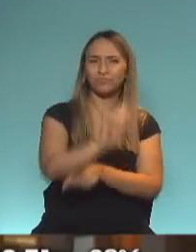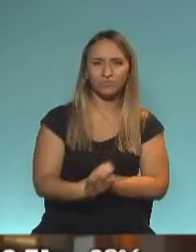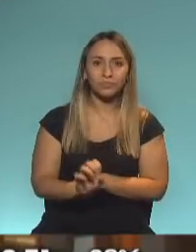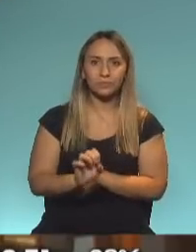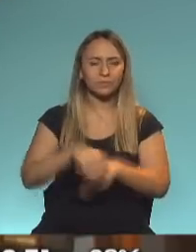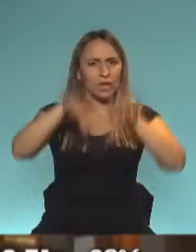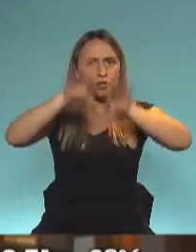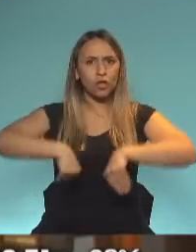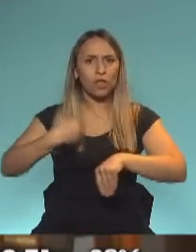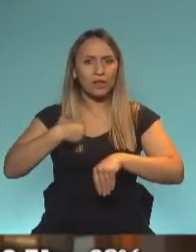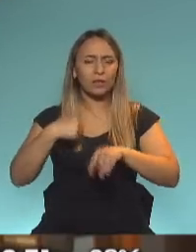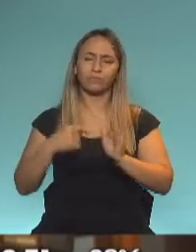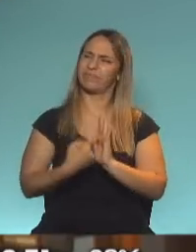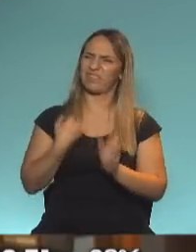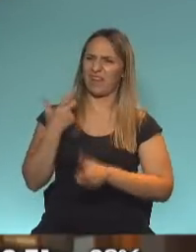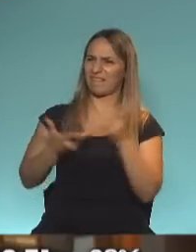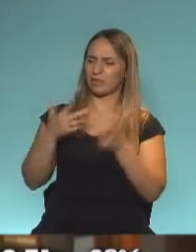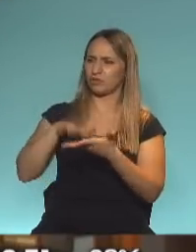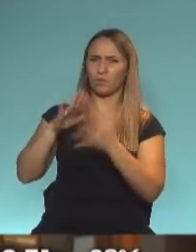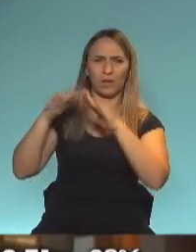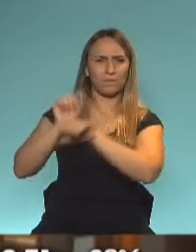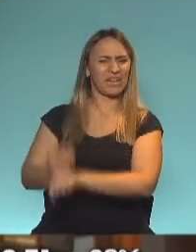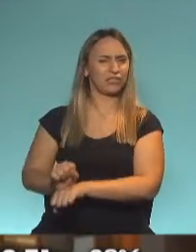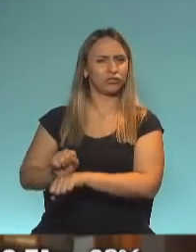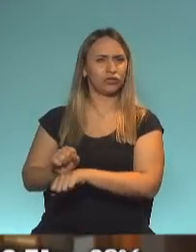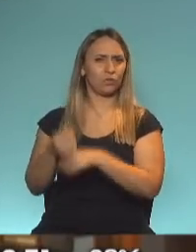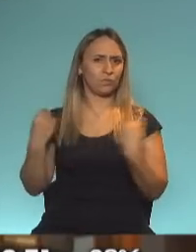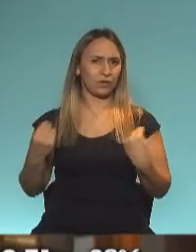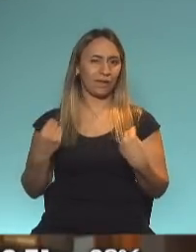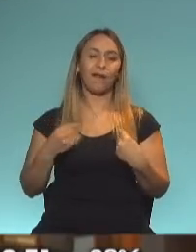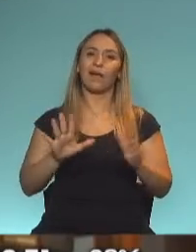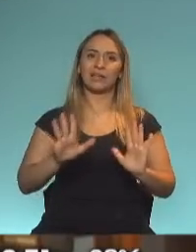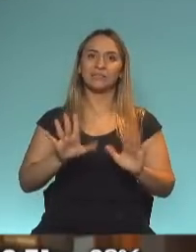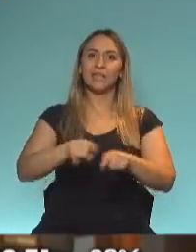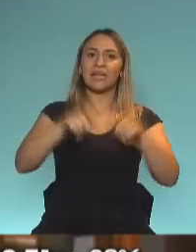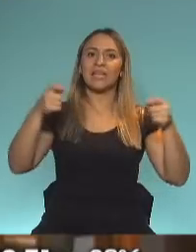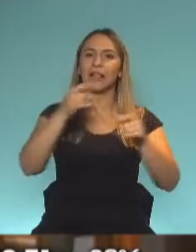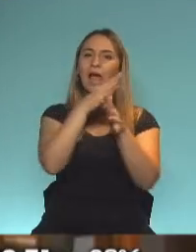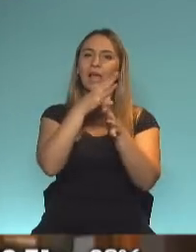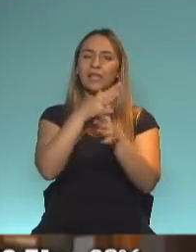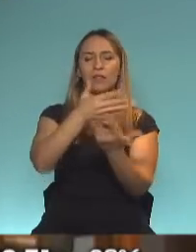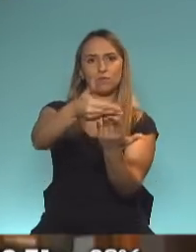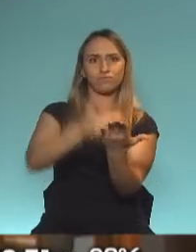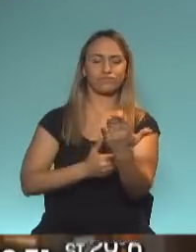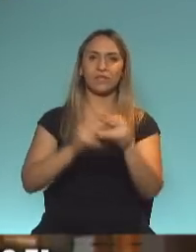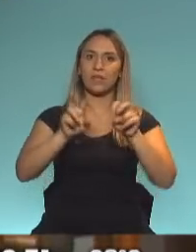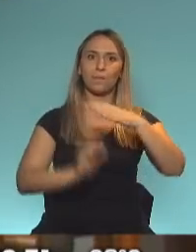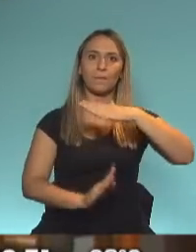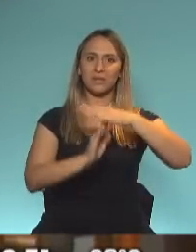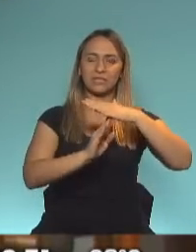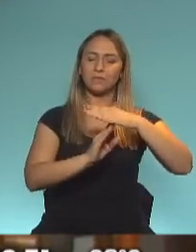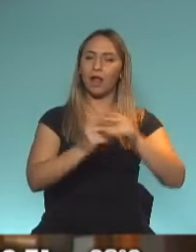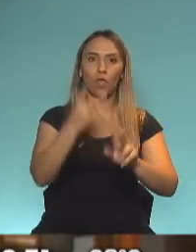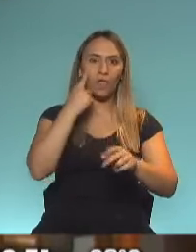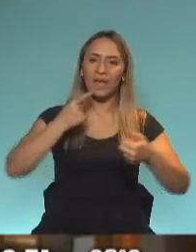Sin embargo, estamos hablando de una prisión domiciliaria porque fue la tapa de Clarín durante 2 días y hoy siguió en la página